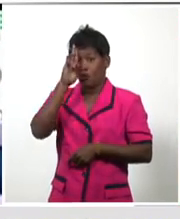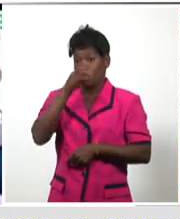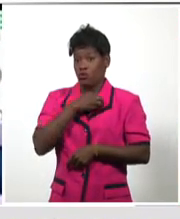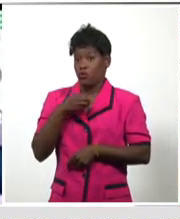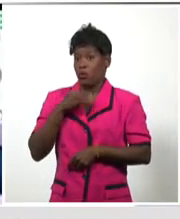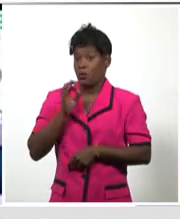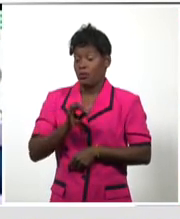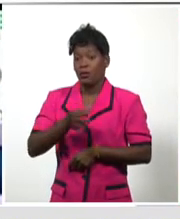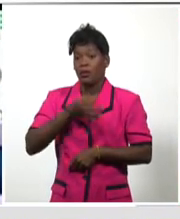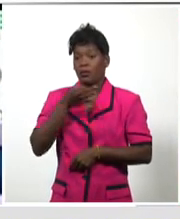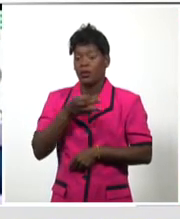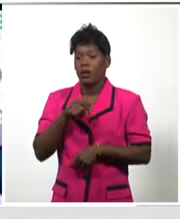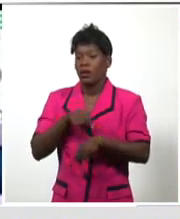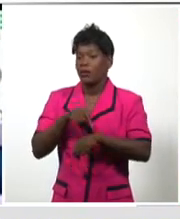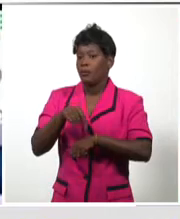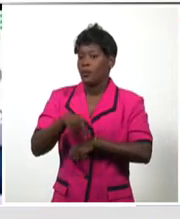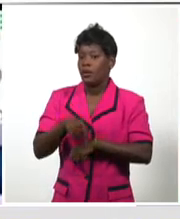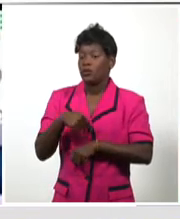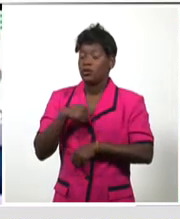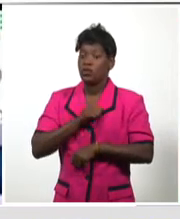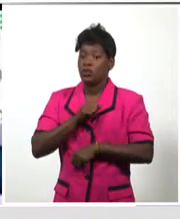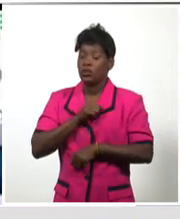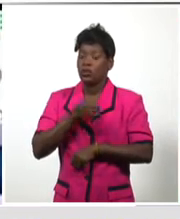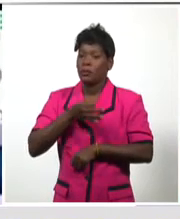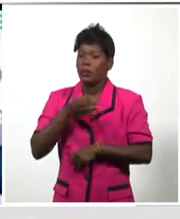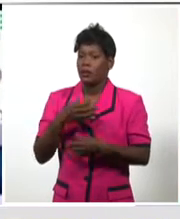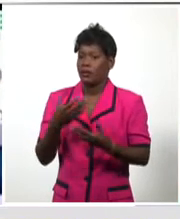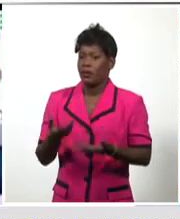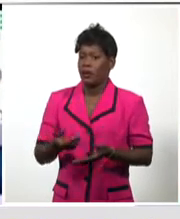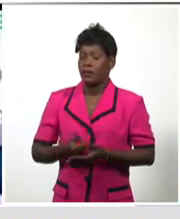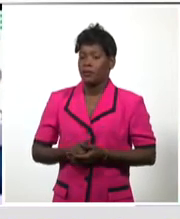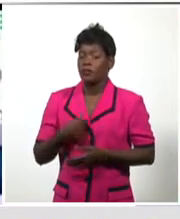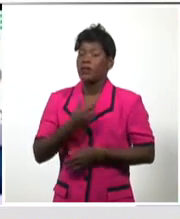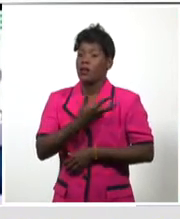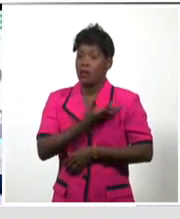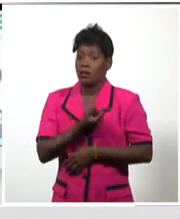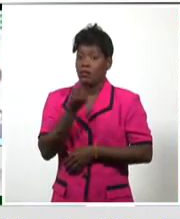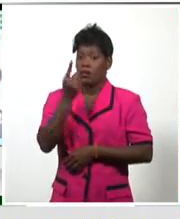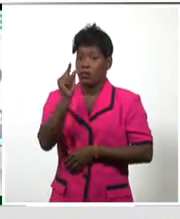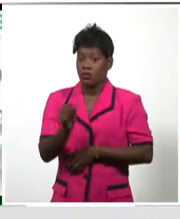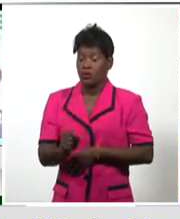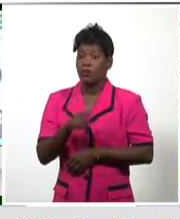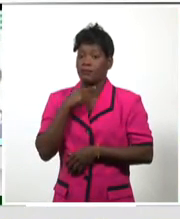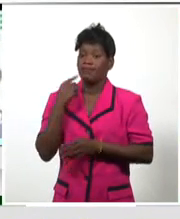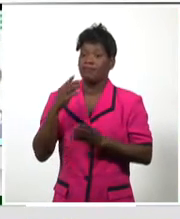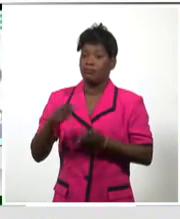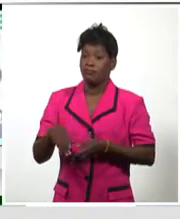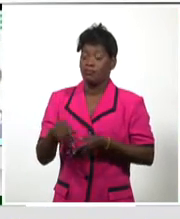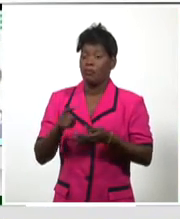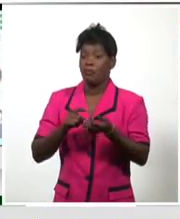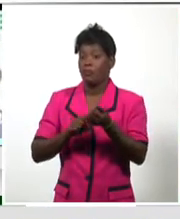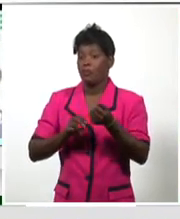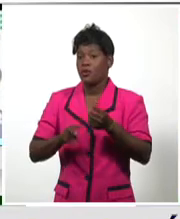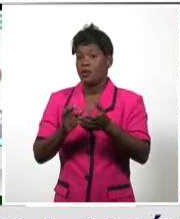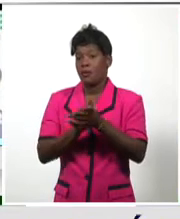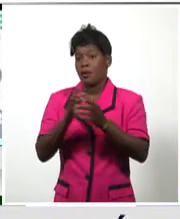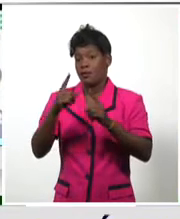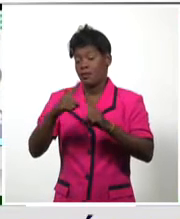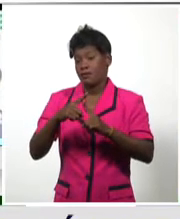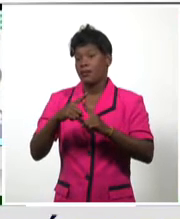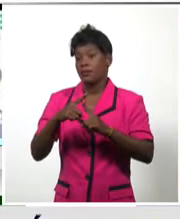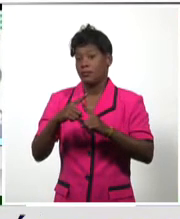hoy, queríamos hacer referencia a el lamentable fallecimiento de una persona de la provincia de Matanzas, a